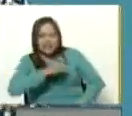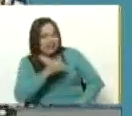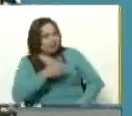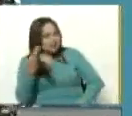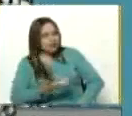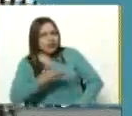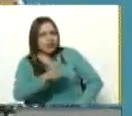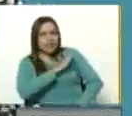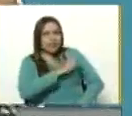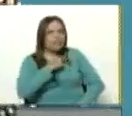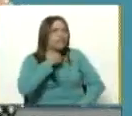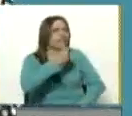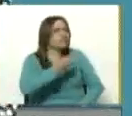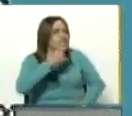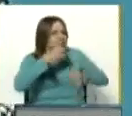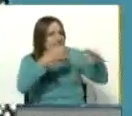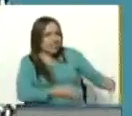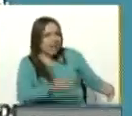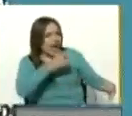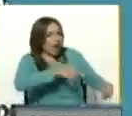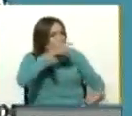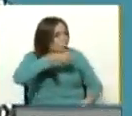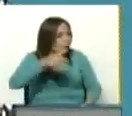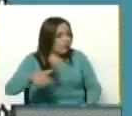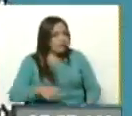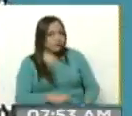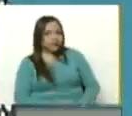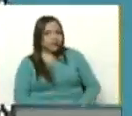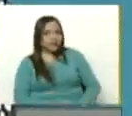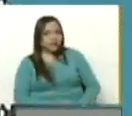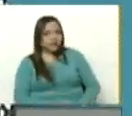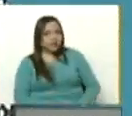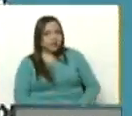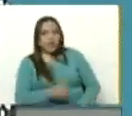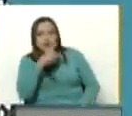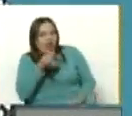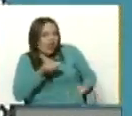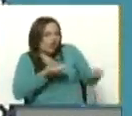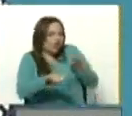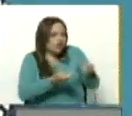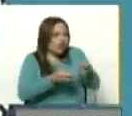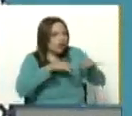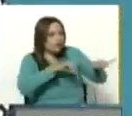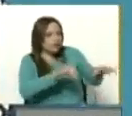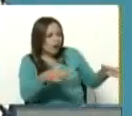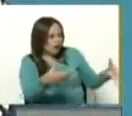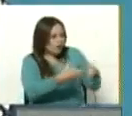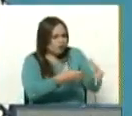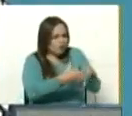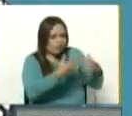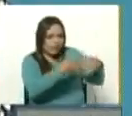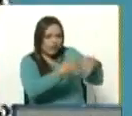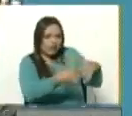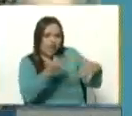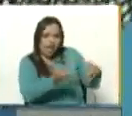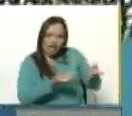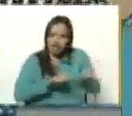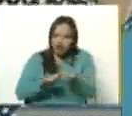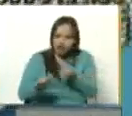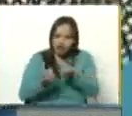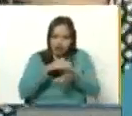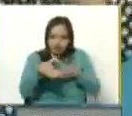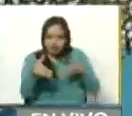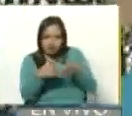tener esas voces realmente que son del pueblo y que no son controlados por las mismas corporaciones que están controlando